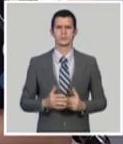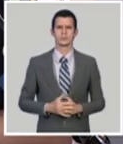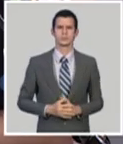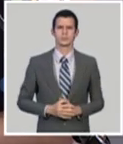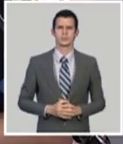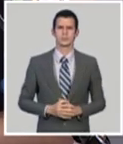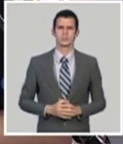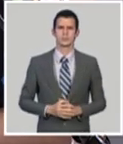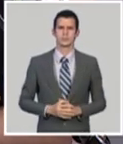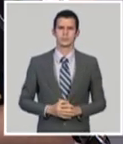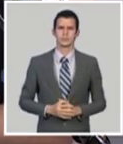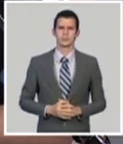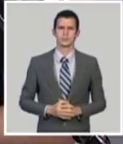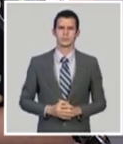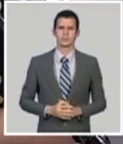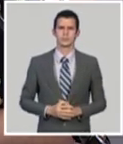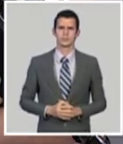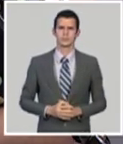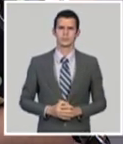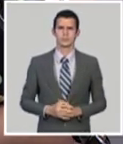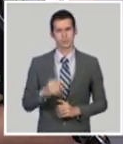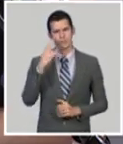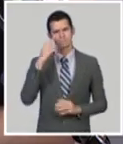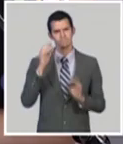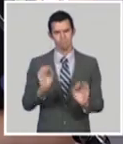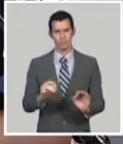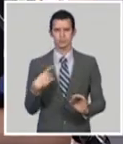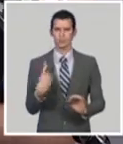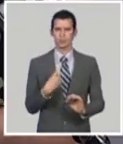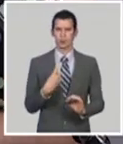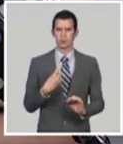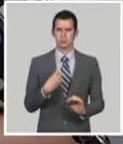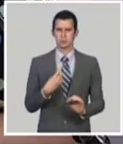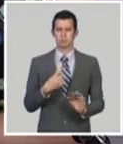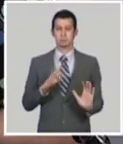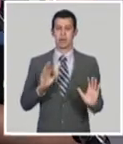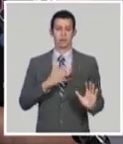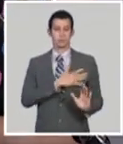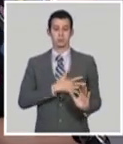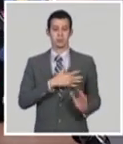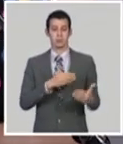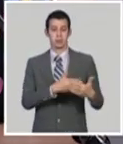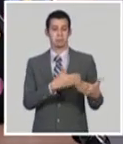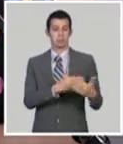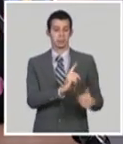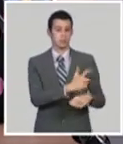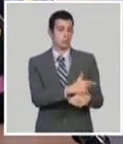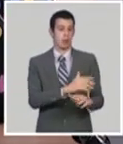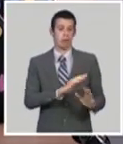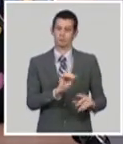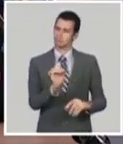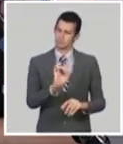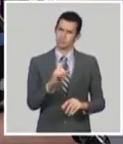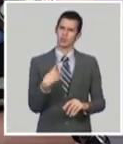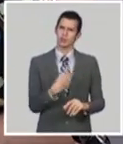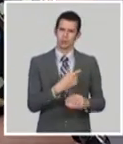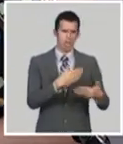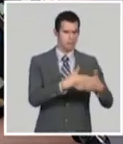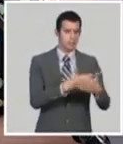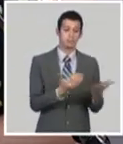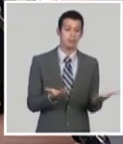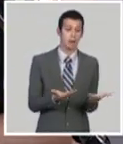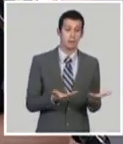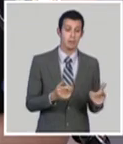también da la sensibilidad y el enfoque incluso empresarial también de justicia social a qué